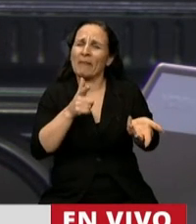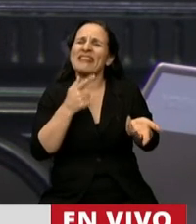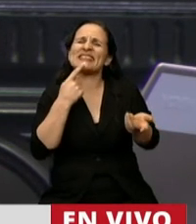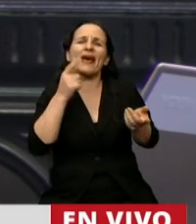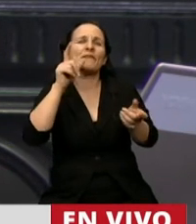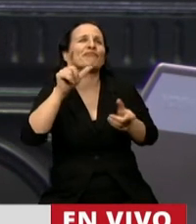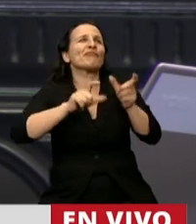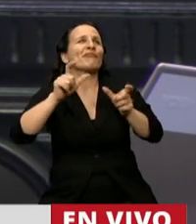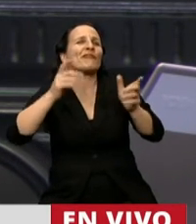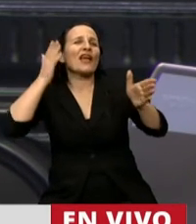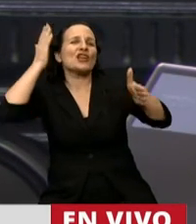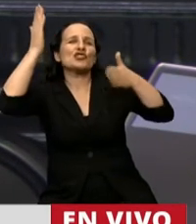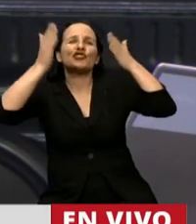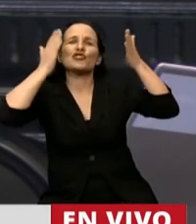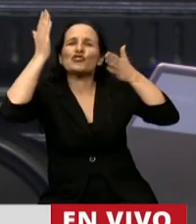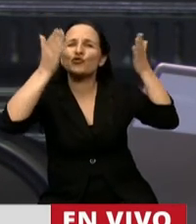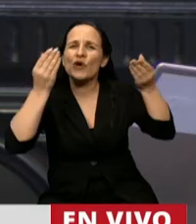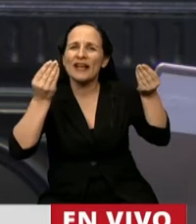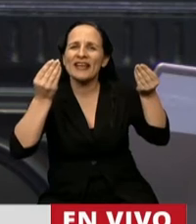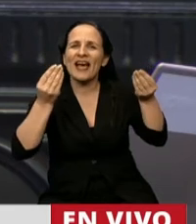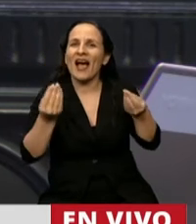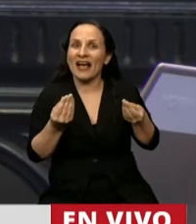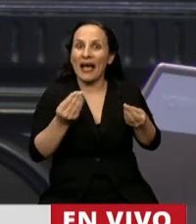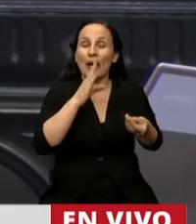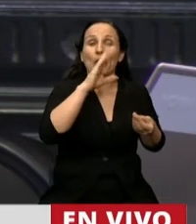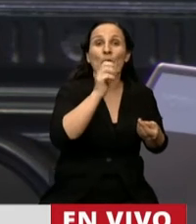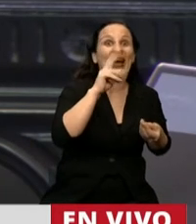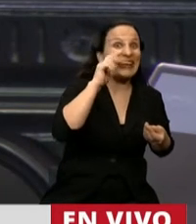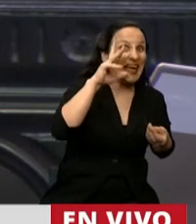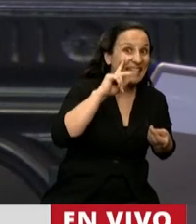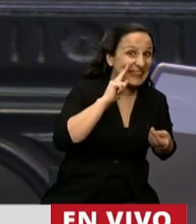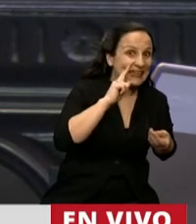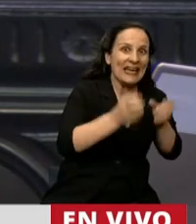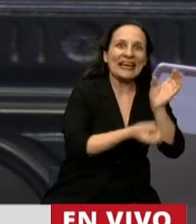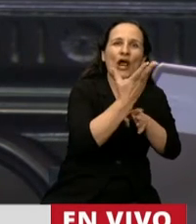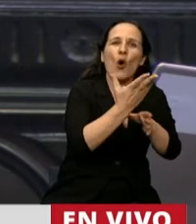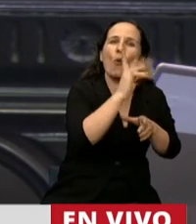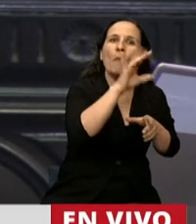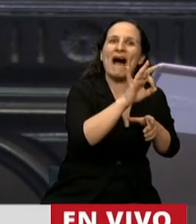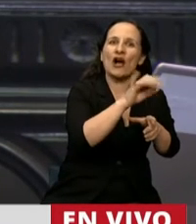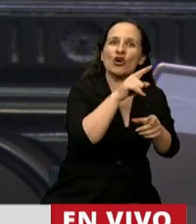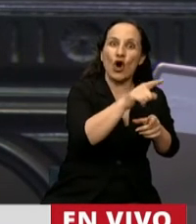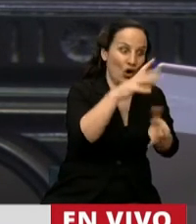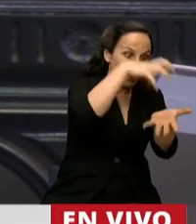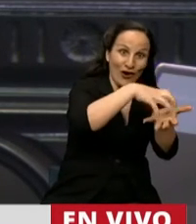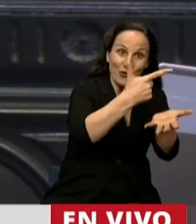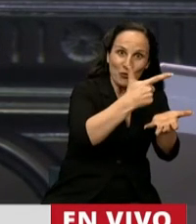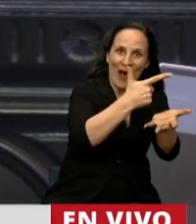soñadores? Los soñadores son Pier Paolo Barbieri, que fundó Walla, un banco digital. Es